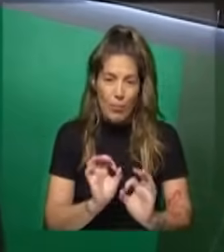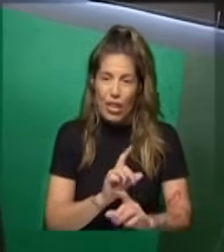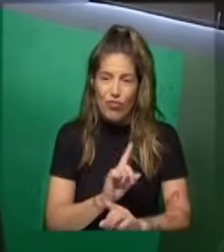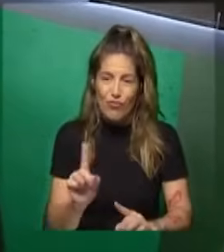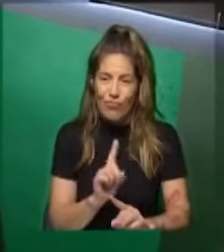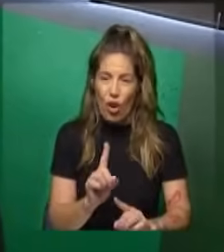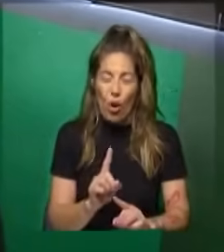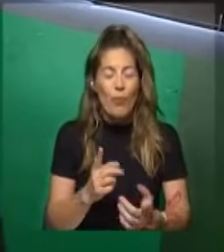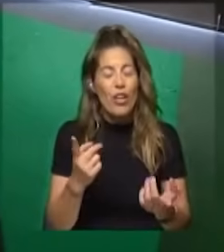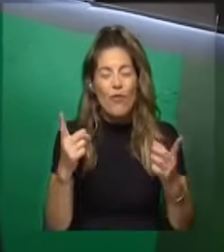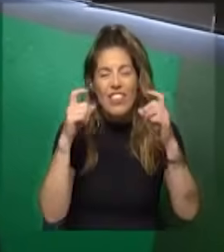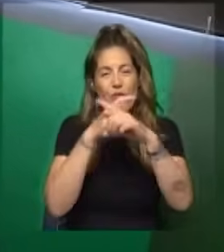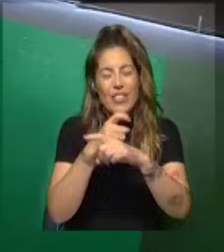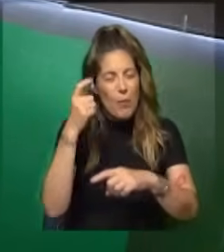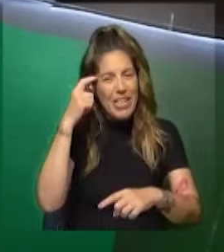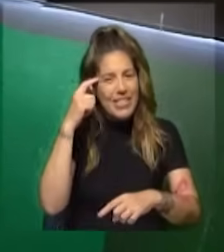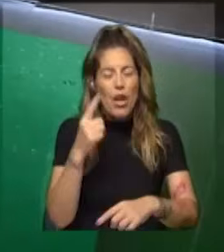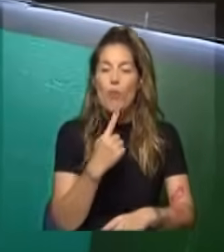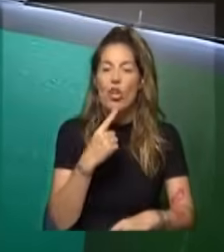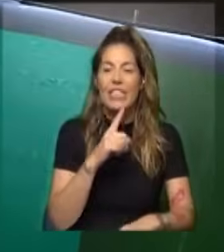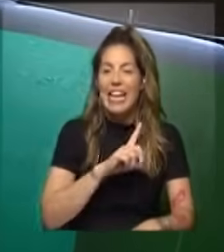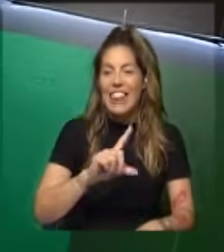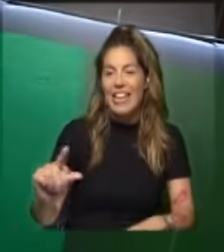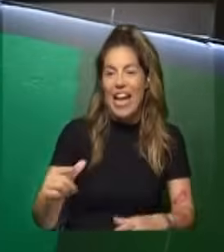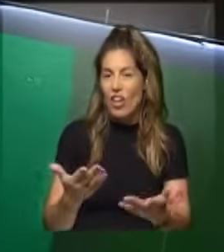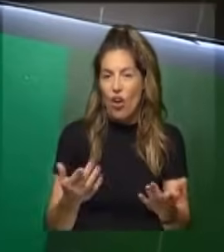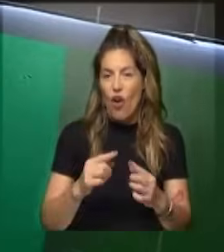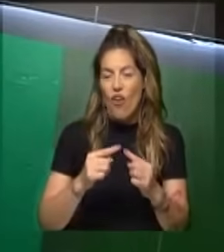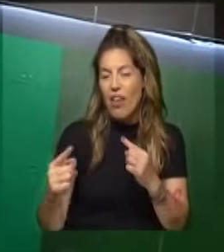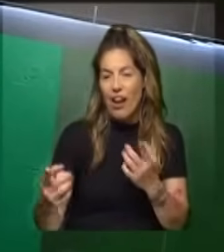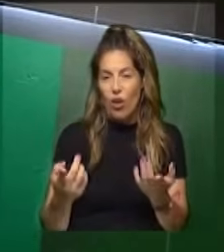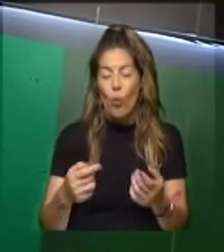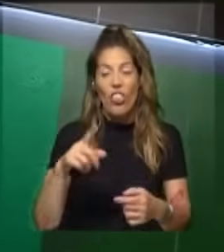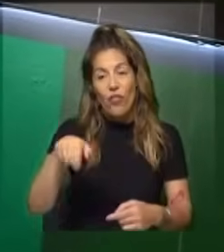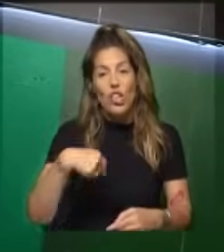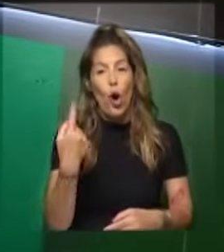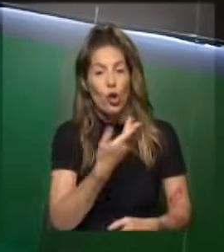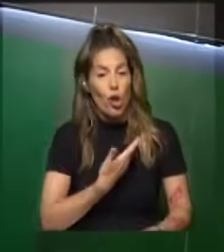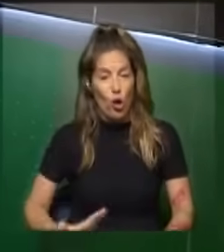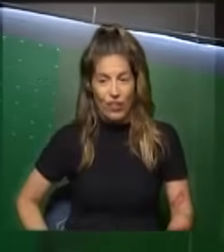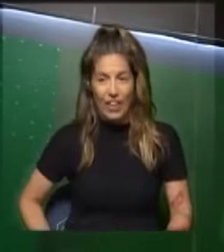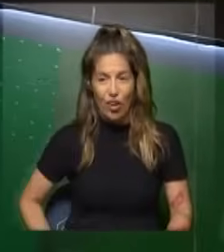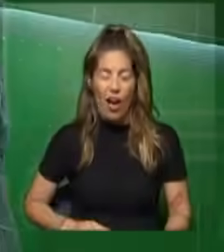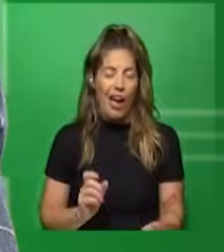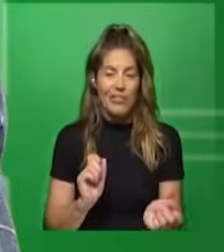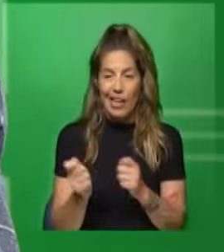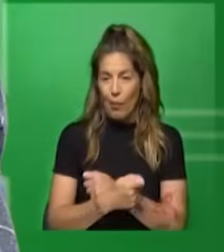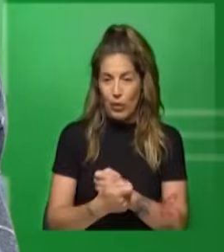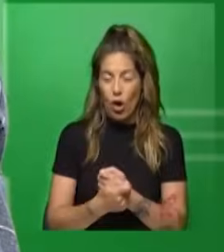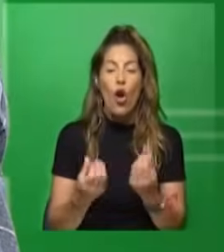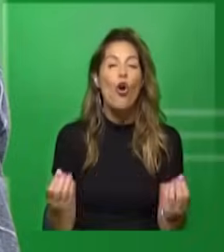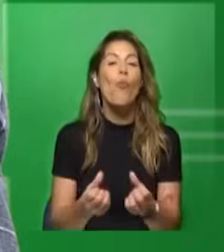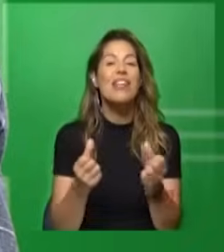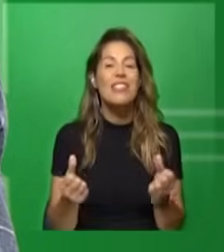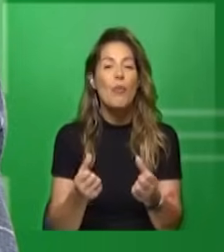mucho pensar políticas de largo plazo y en cuanto vinieron gobiernos de otro perfil se desarmó lo que había. Entonces, ¿cómo hacemos para generar consensos